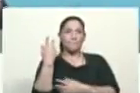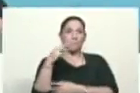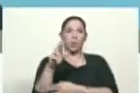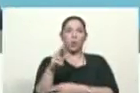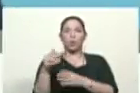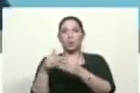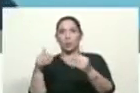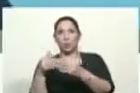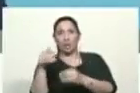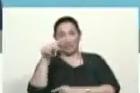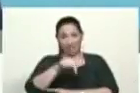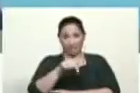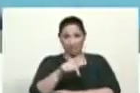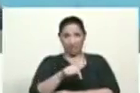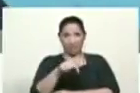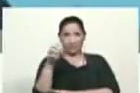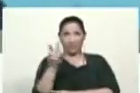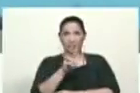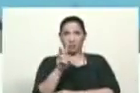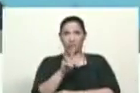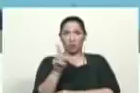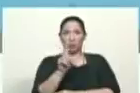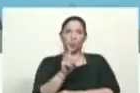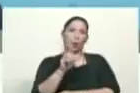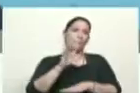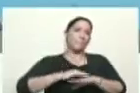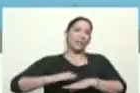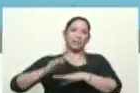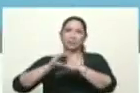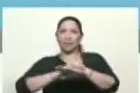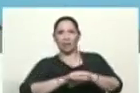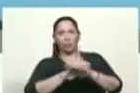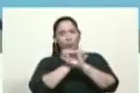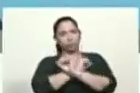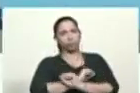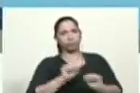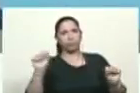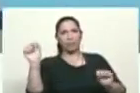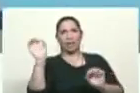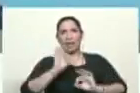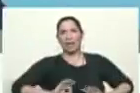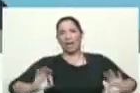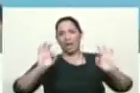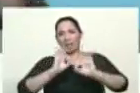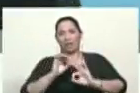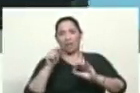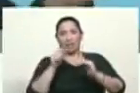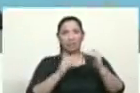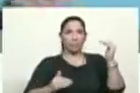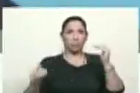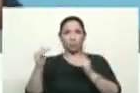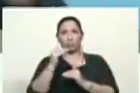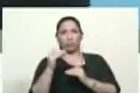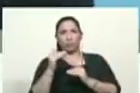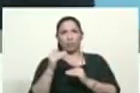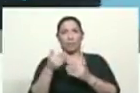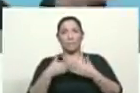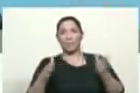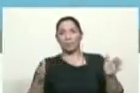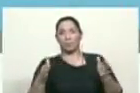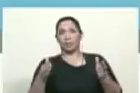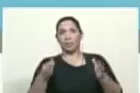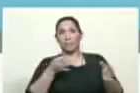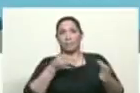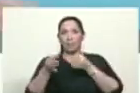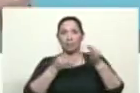años. Aquí en Venezuela no ha pasado absolutamente nada en esas proporciones que permita explicar esa